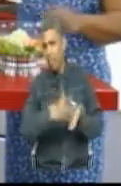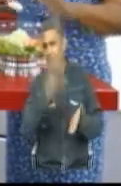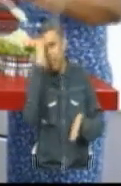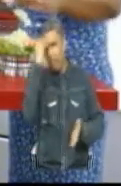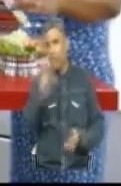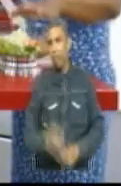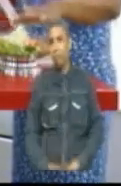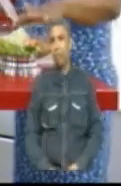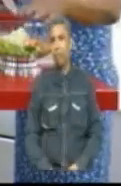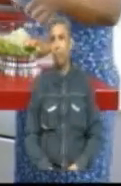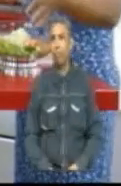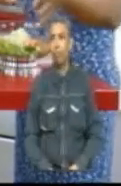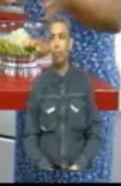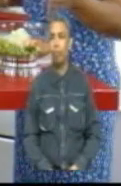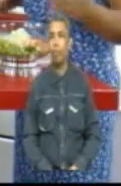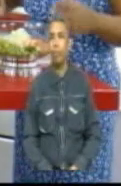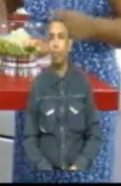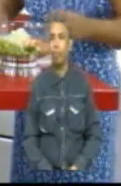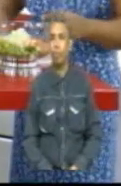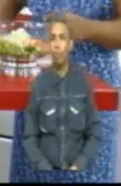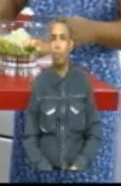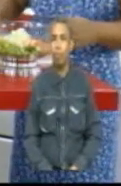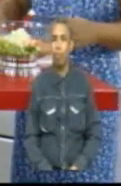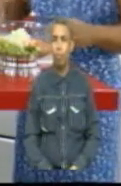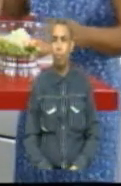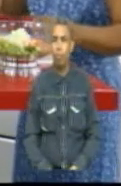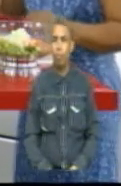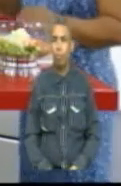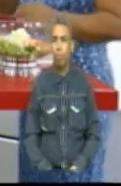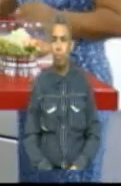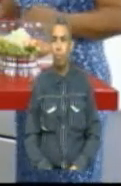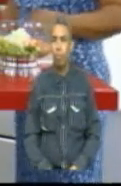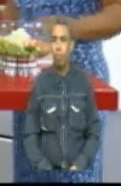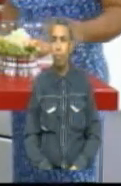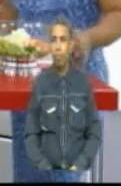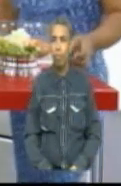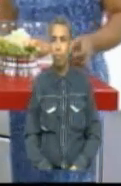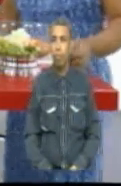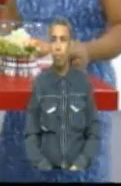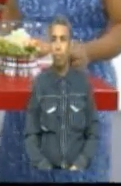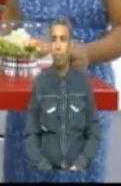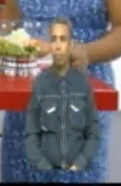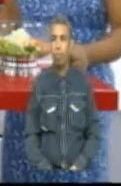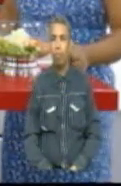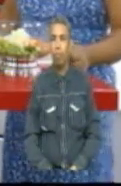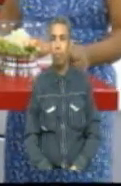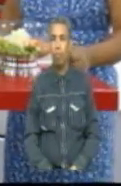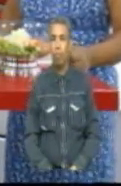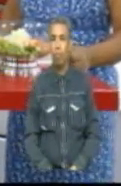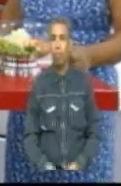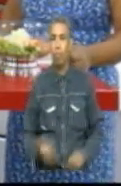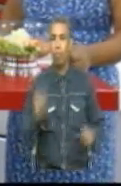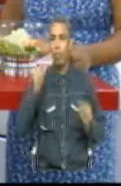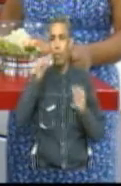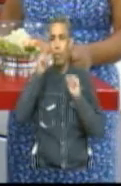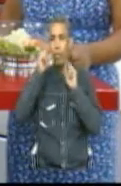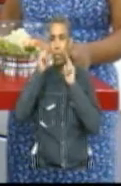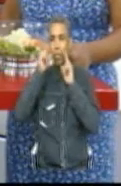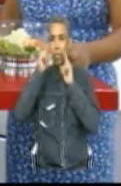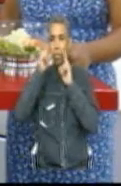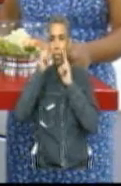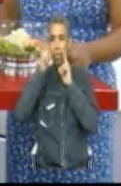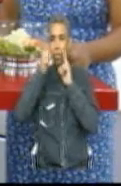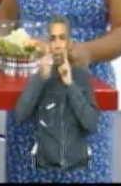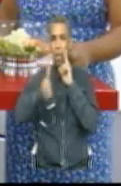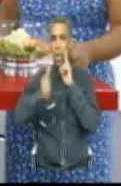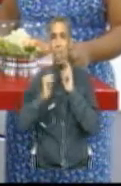pusimos en tu casa a propósito de la mañana estamos a 8 de març y se celebrará precisamente el